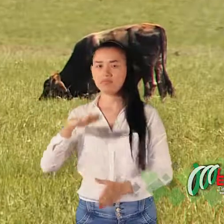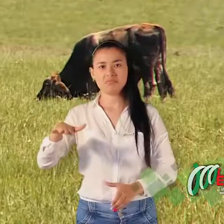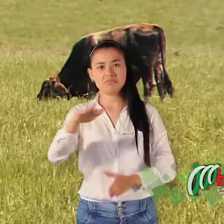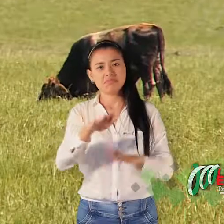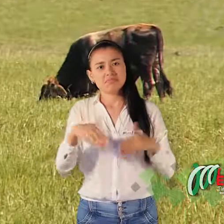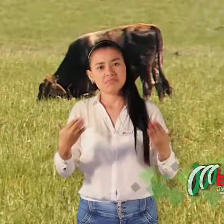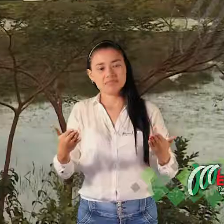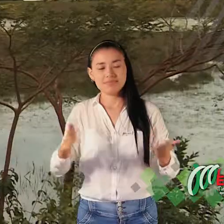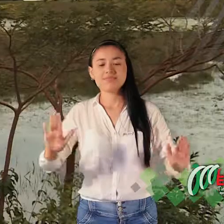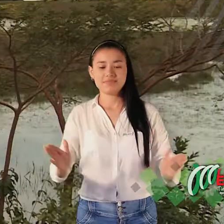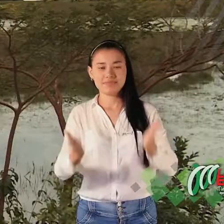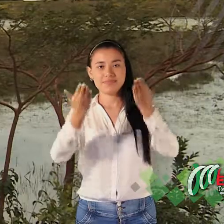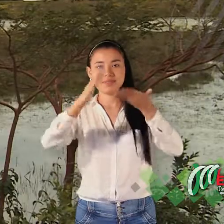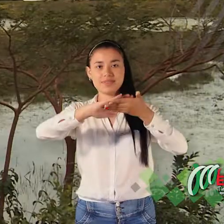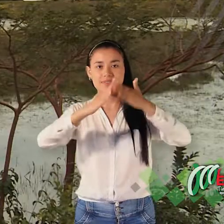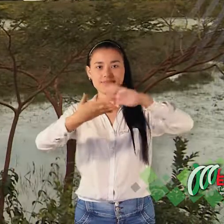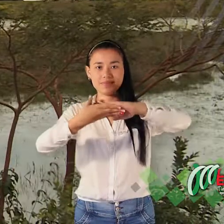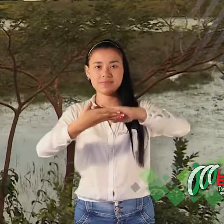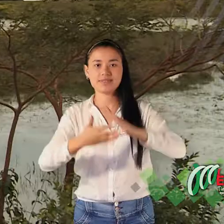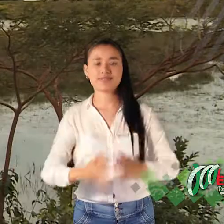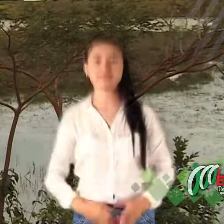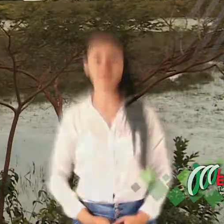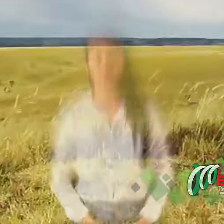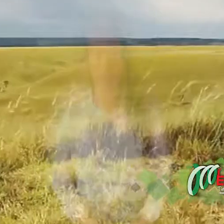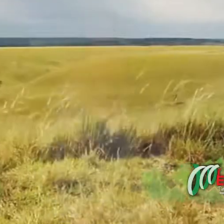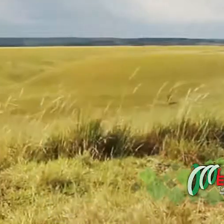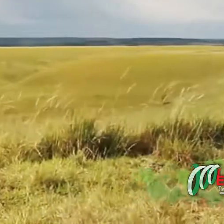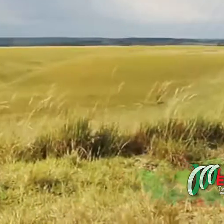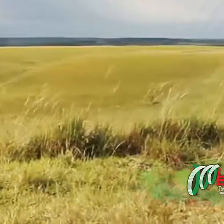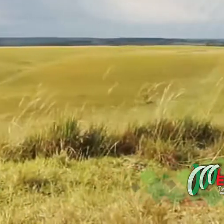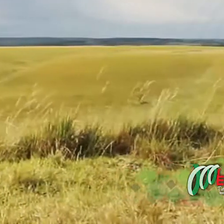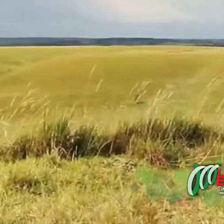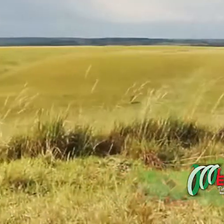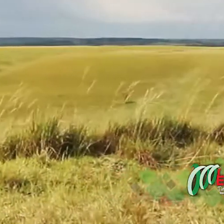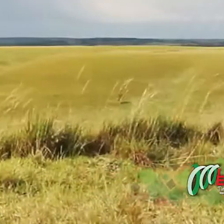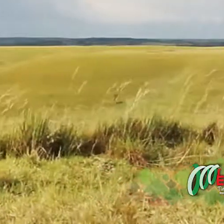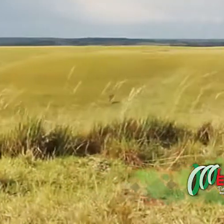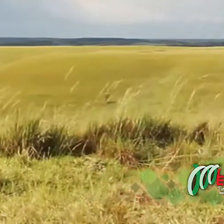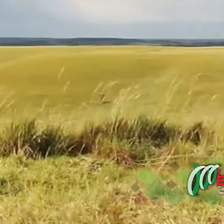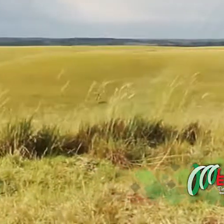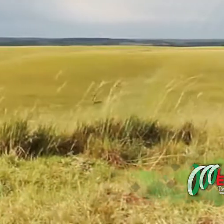alimentos, porque la paz se alcanza en el campo.